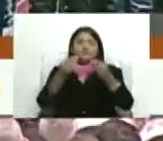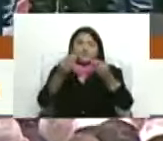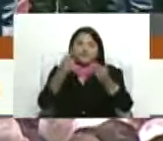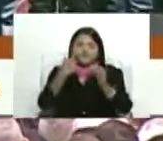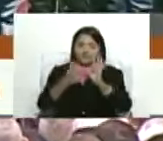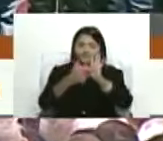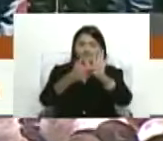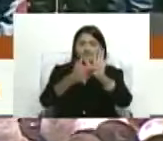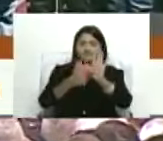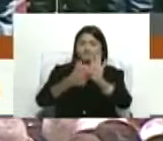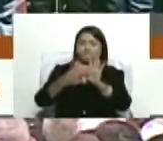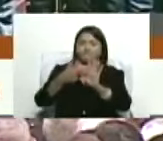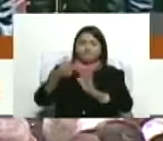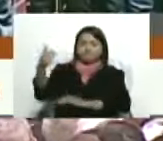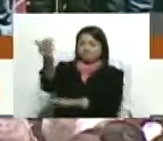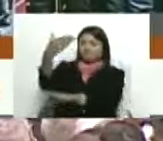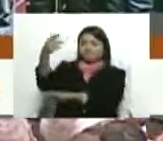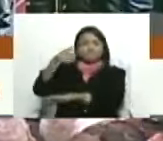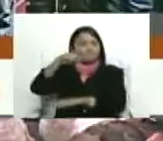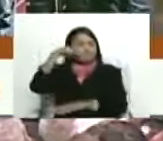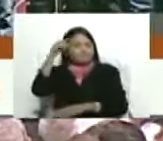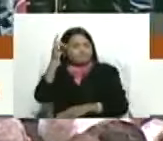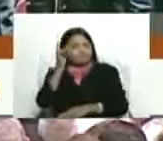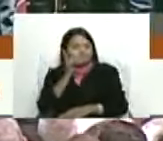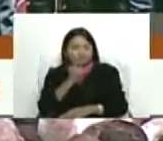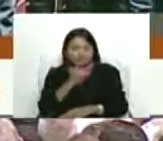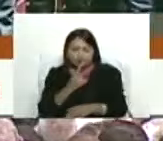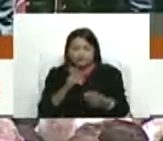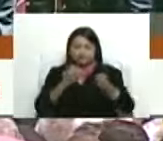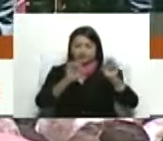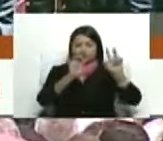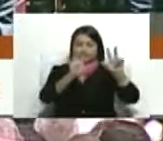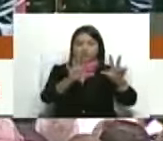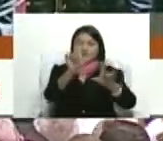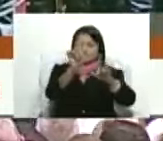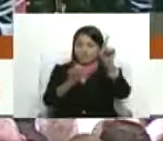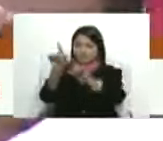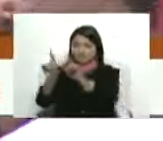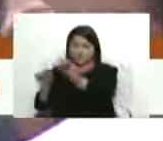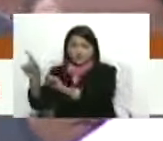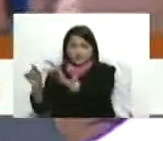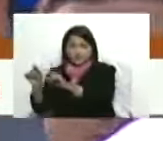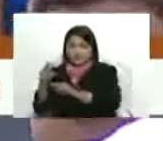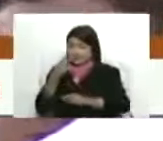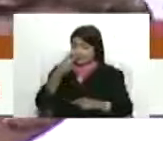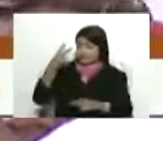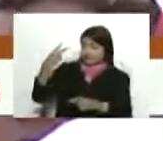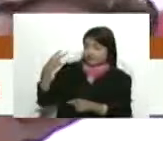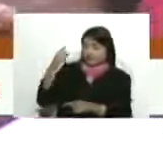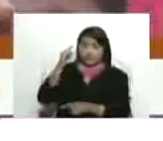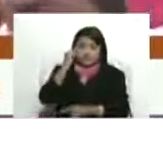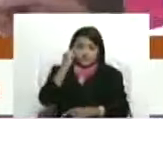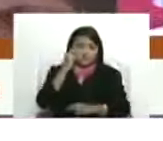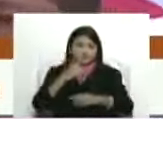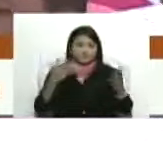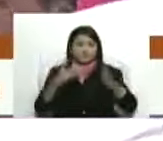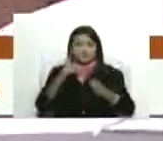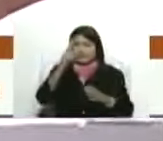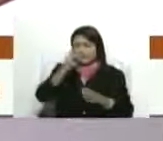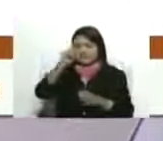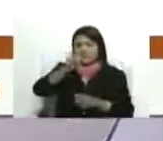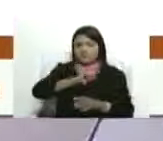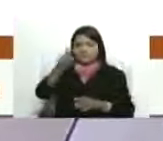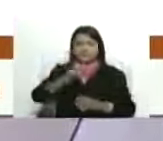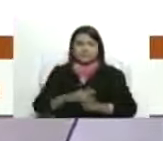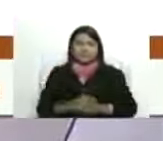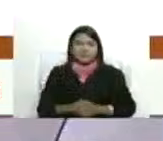sola bandera la bandera tricolor con las ocho estrellas hace Solo dos días se conmemoró un aniversario